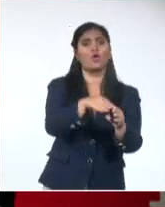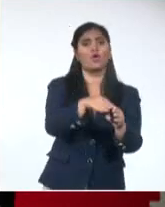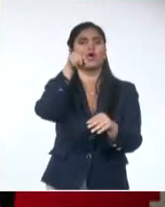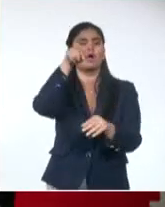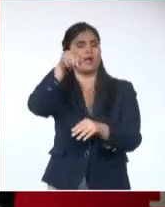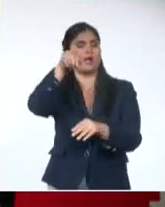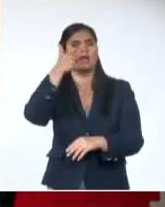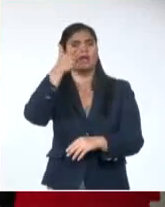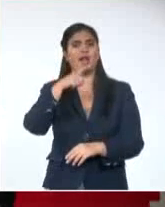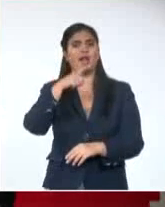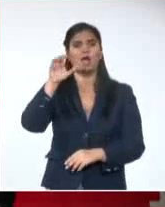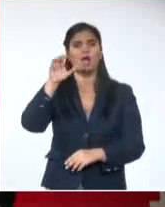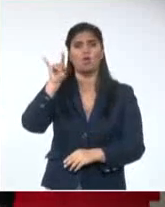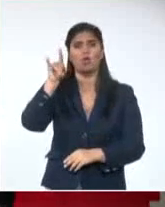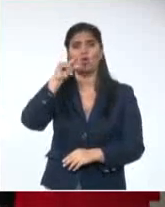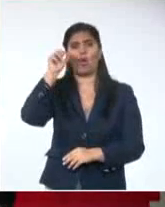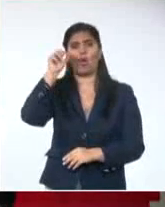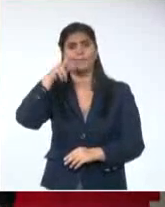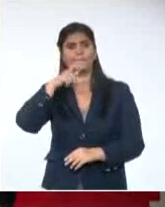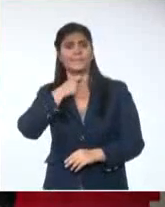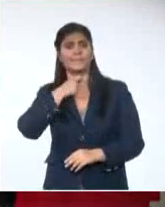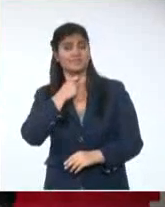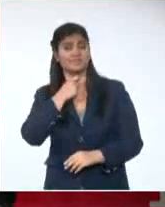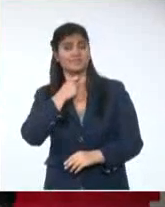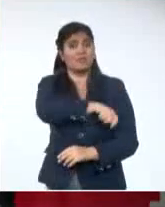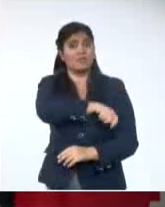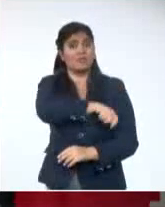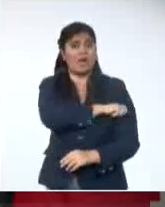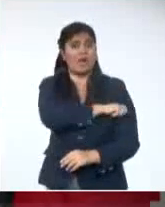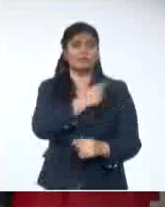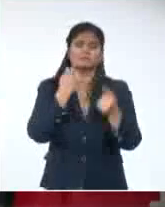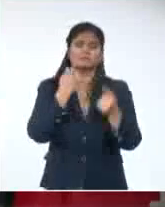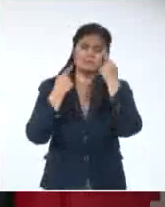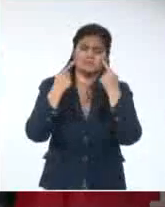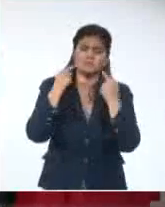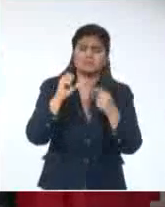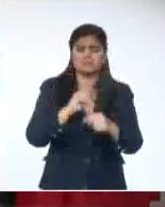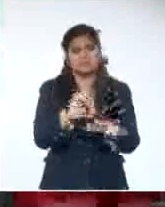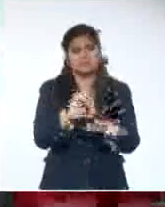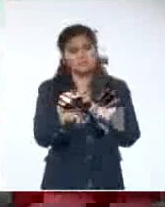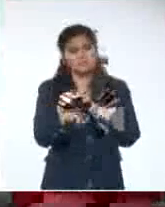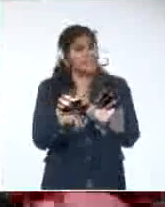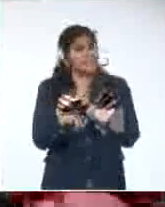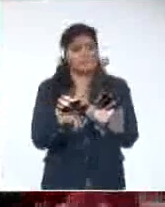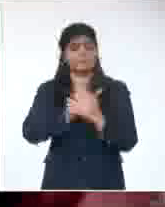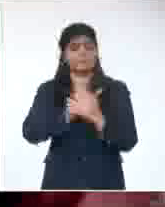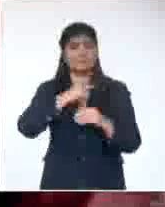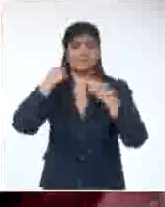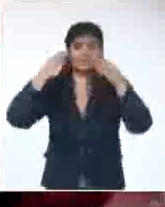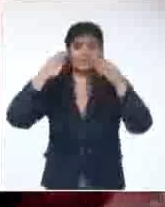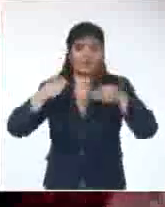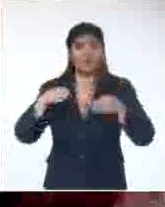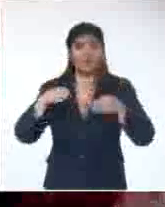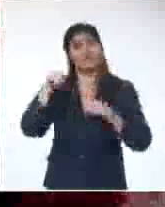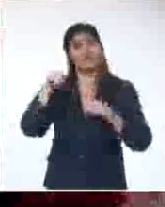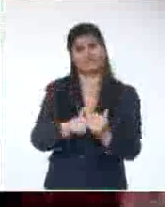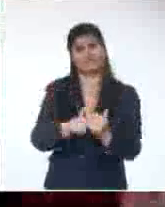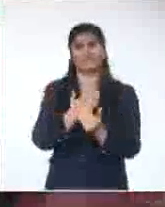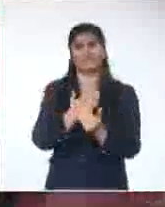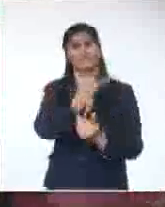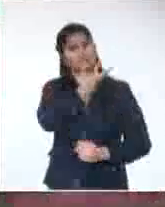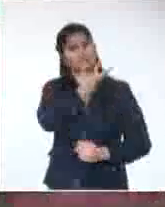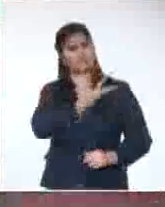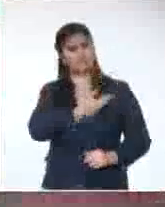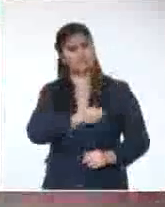En medio de la consternación, sus primeras palabras fueron para recoger el dolor que causó tan vil hecho y resaltó